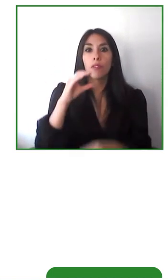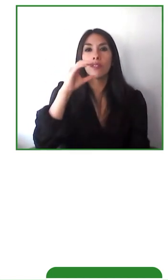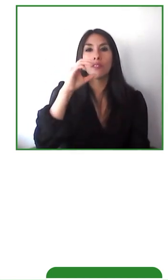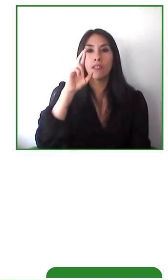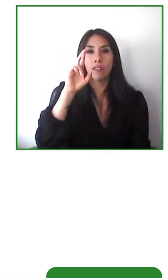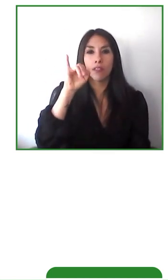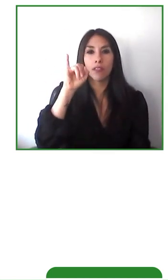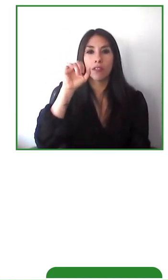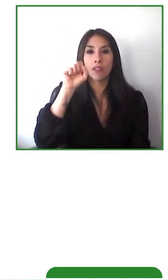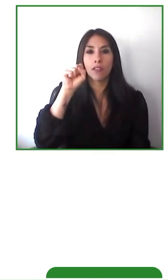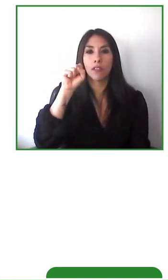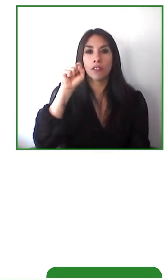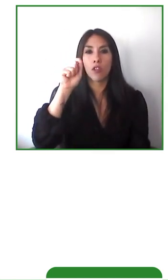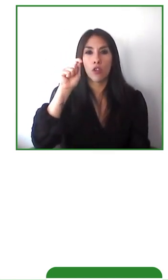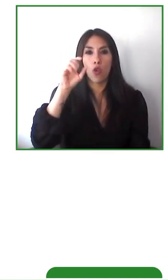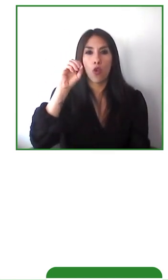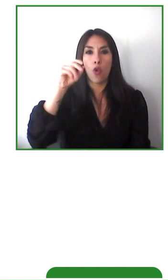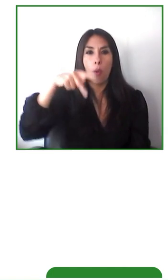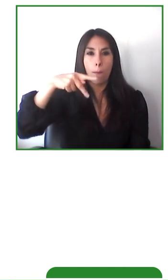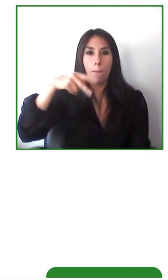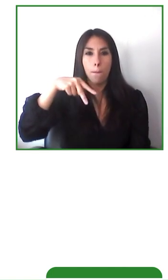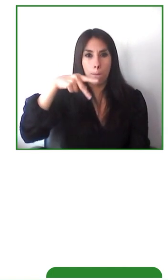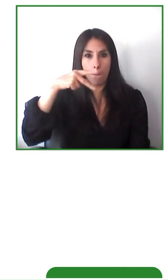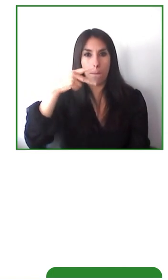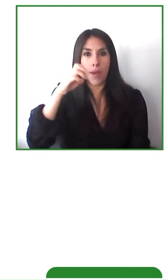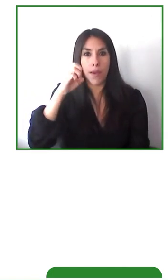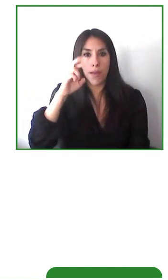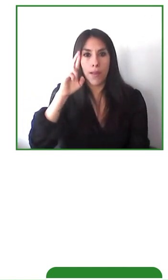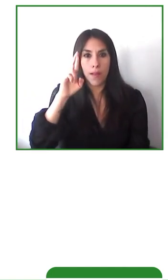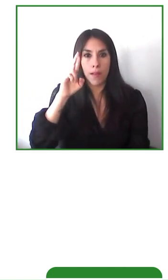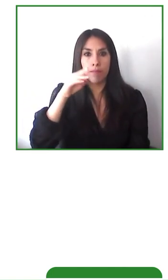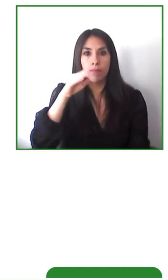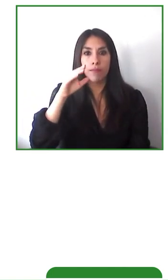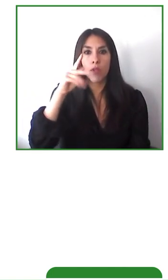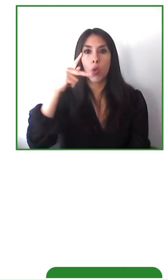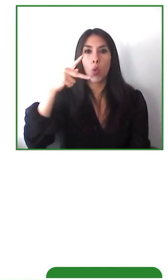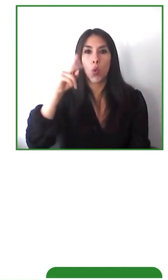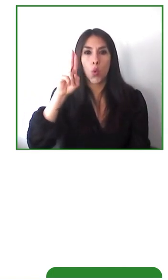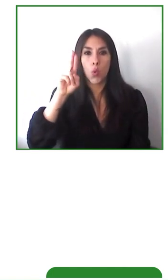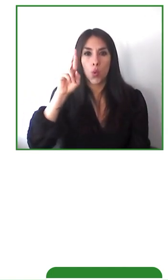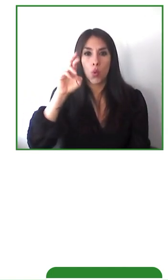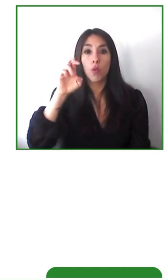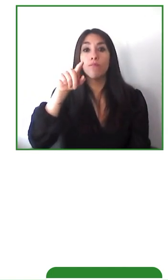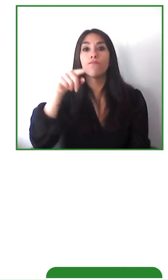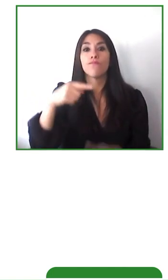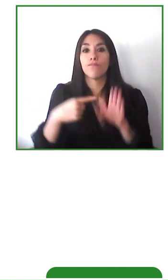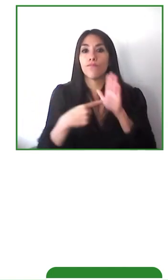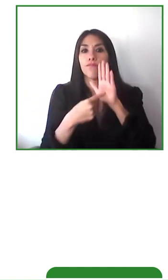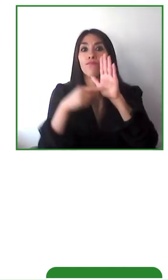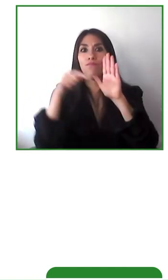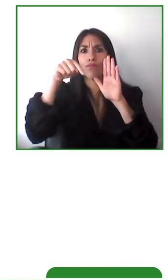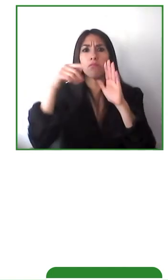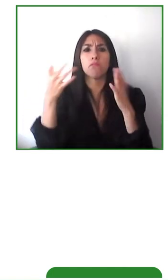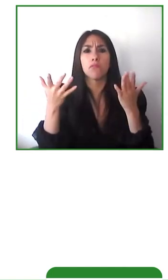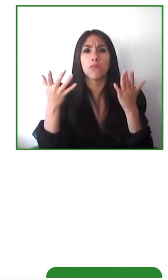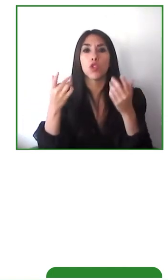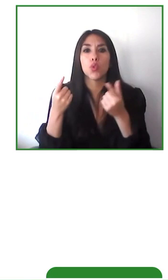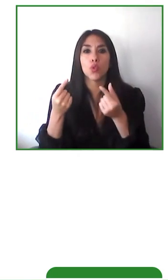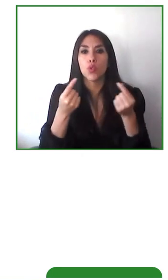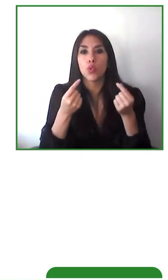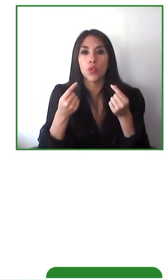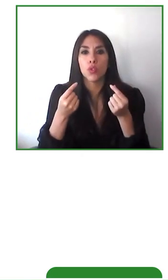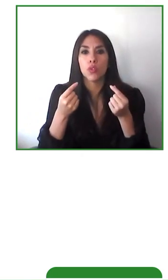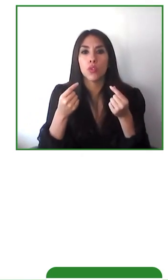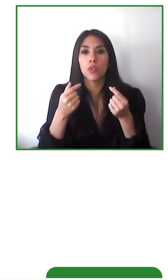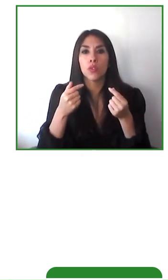Factory, que hoy nos va a presentar cómo ellos en Uptown hacen el transporte público más accesible para personas con